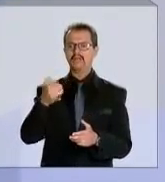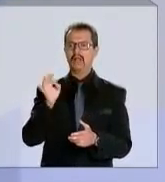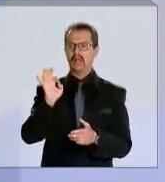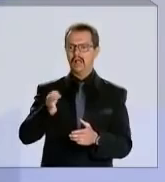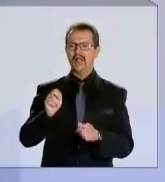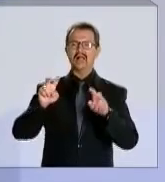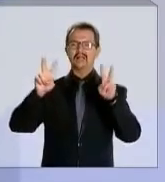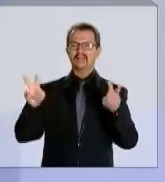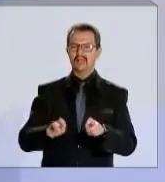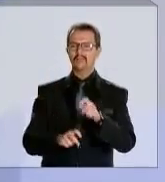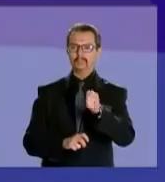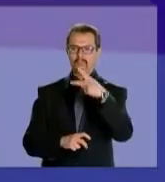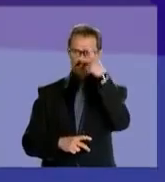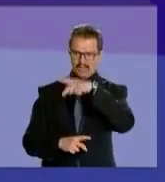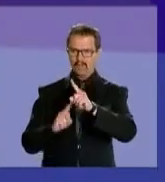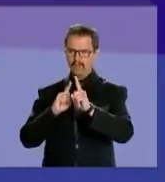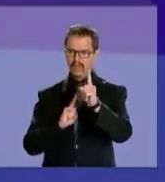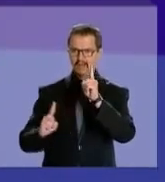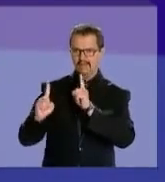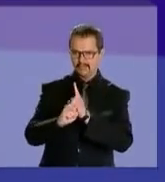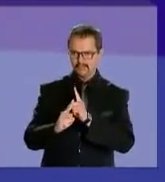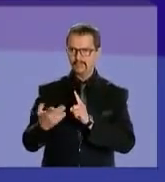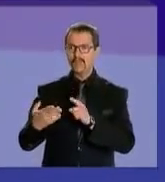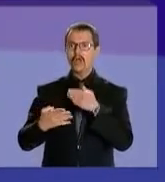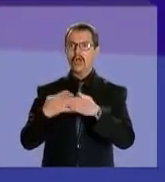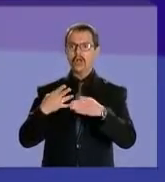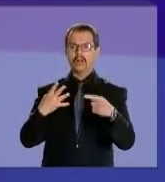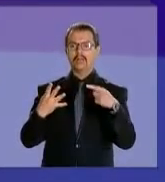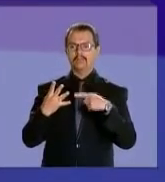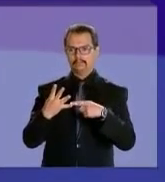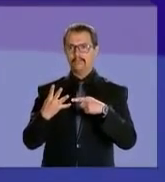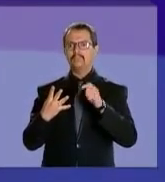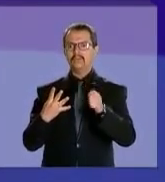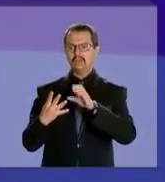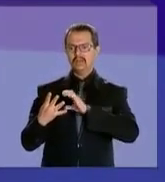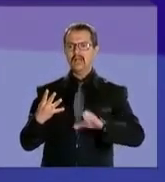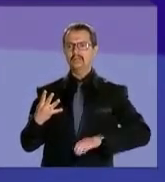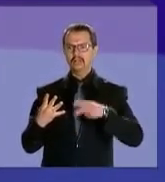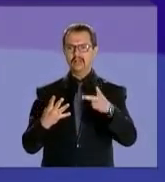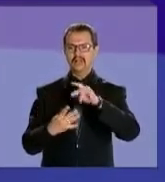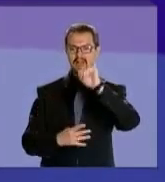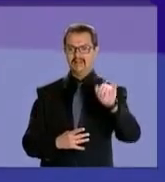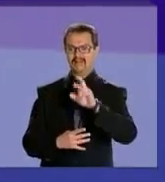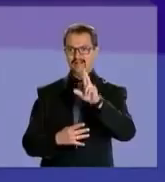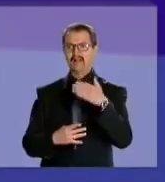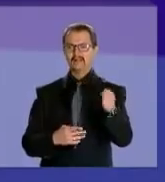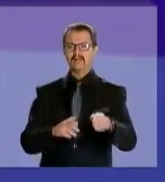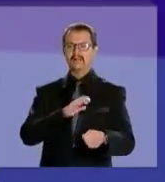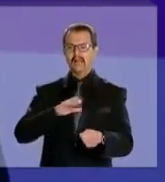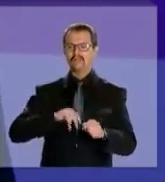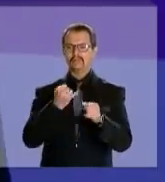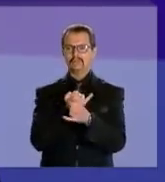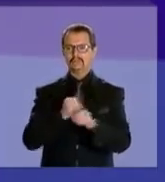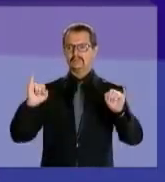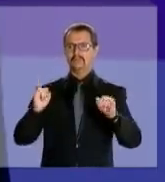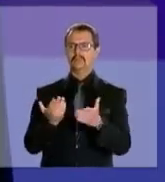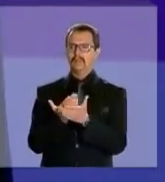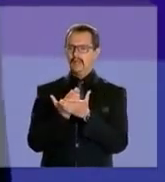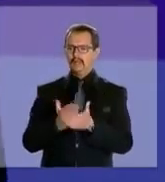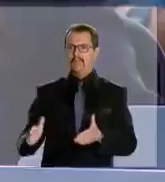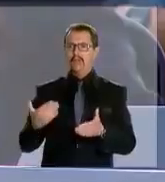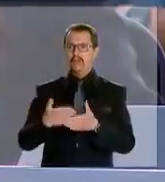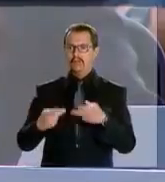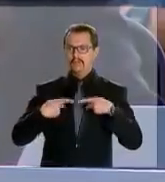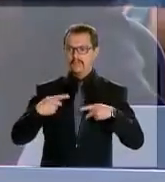candidato jaime rodríguez calderón candidato independiente entonces a todos y puesto al público presente vamos a